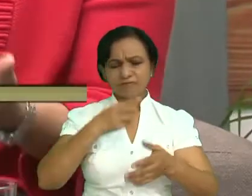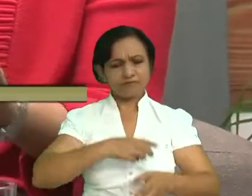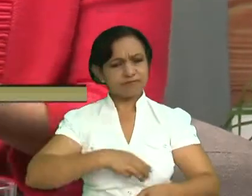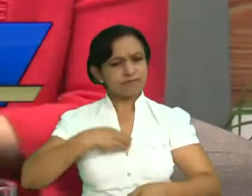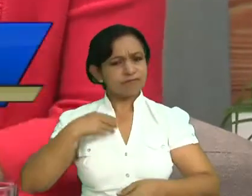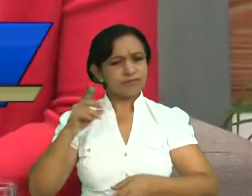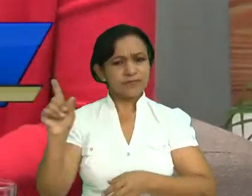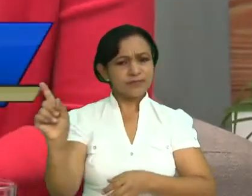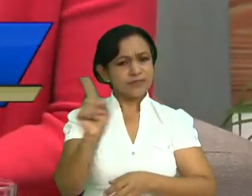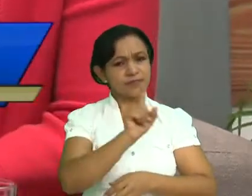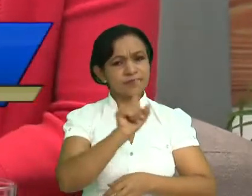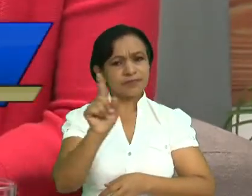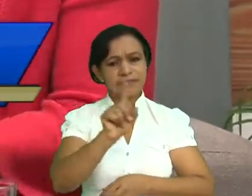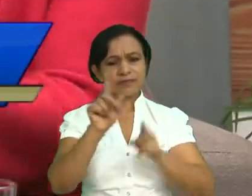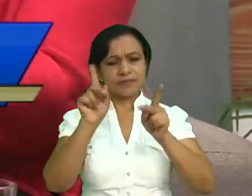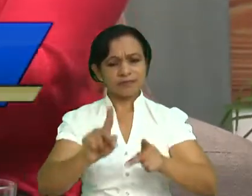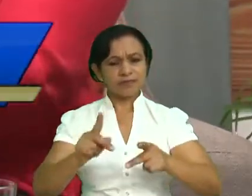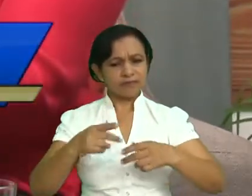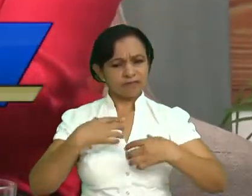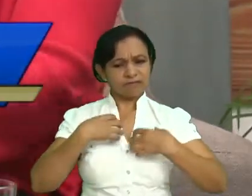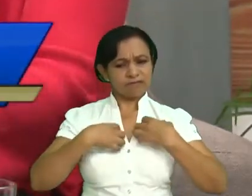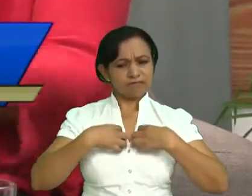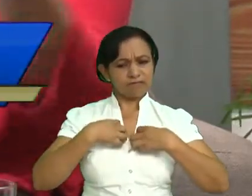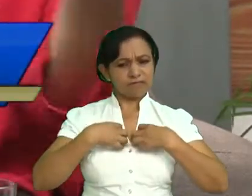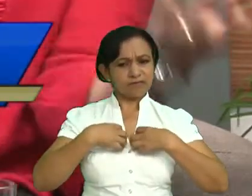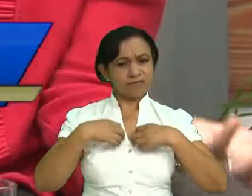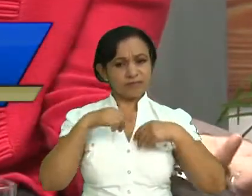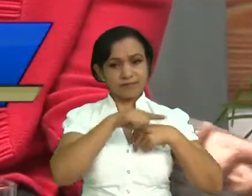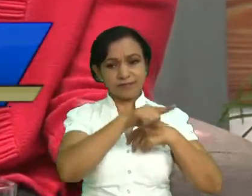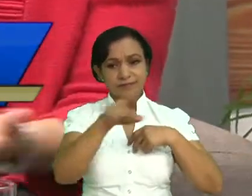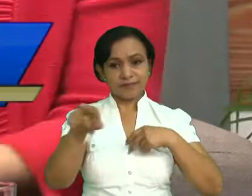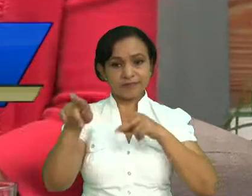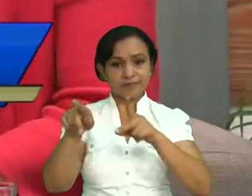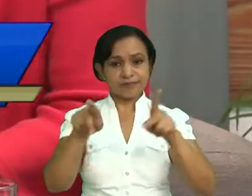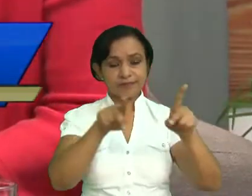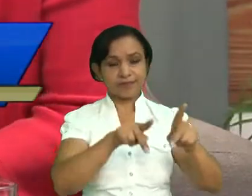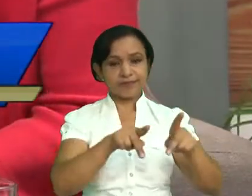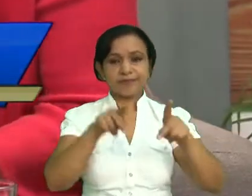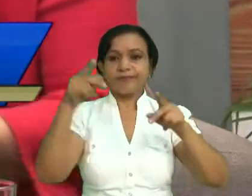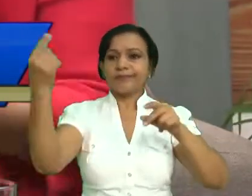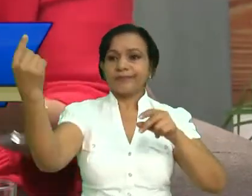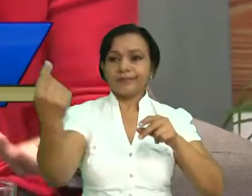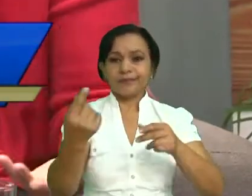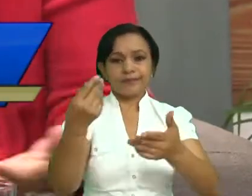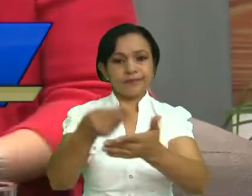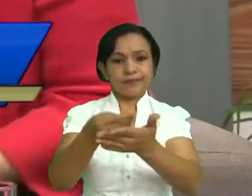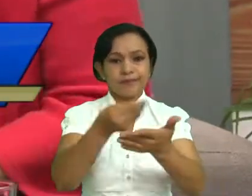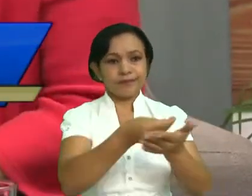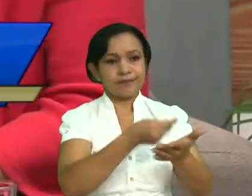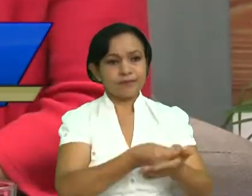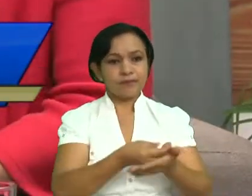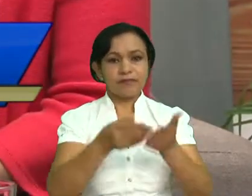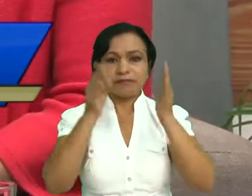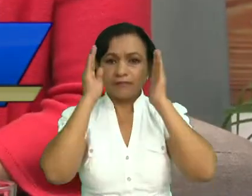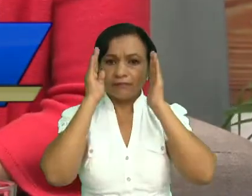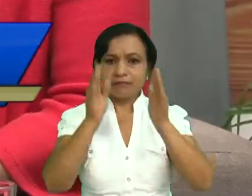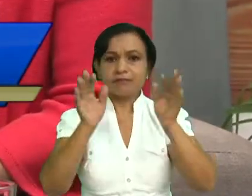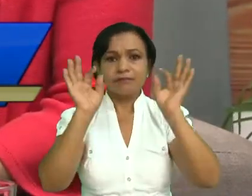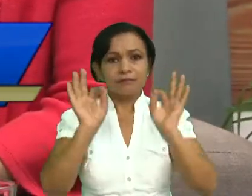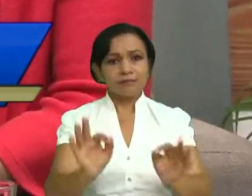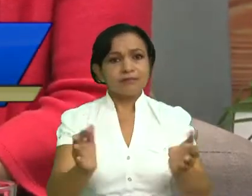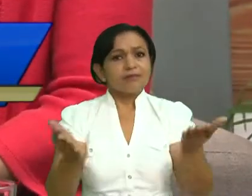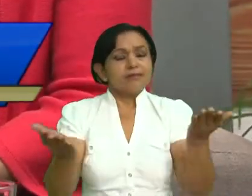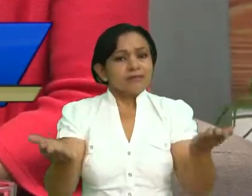esas personas que son egoístas realmente, porque ellos mismos son los que van también a comprar a los mercados y los atienden muy bien nuestros